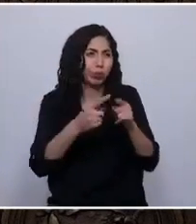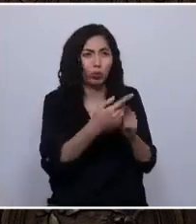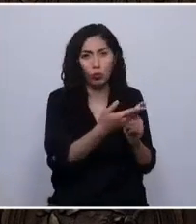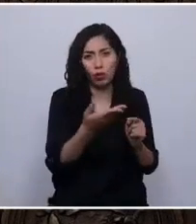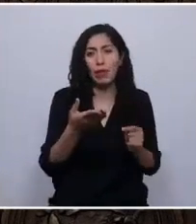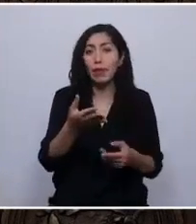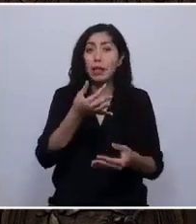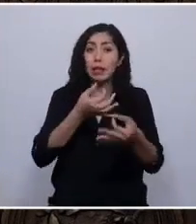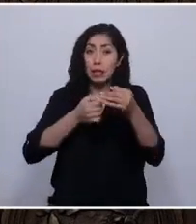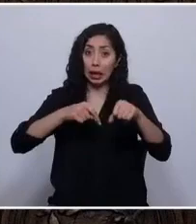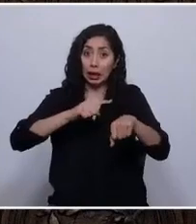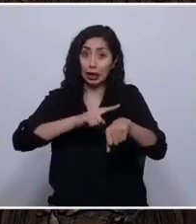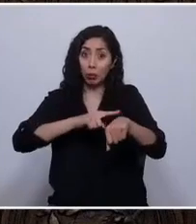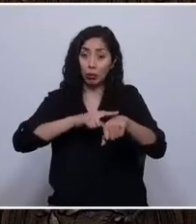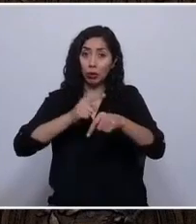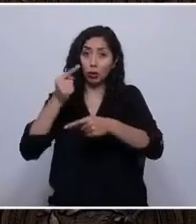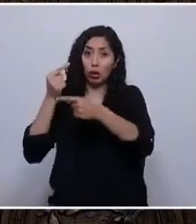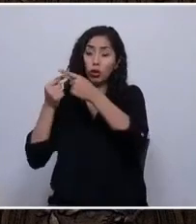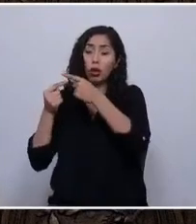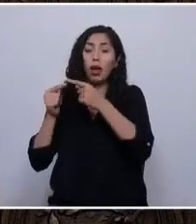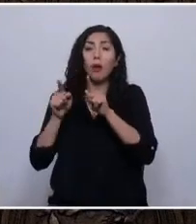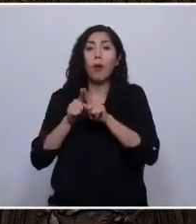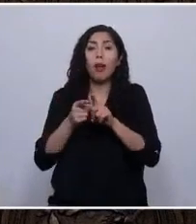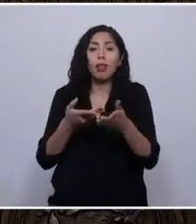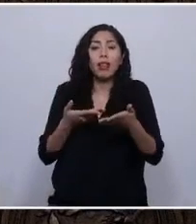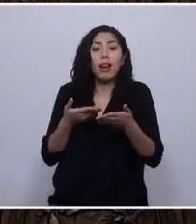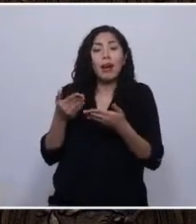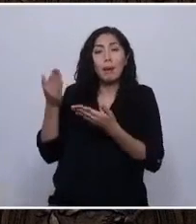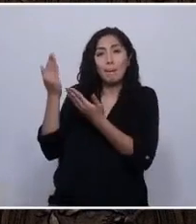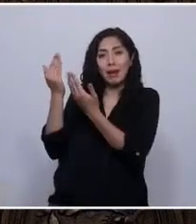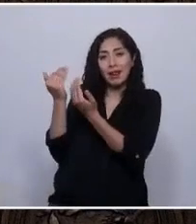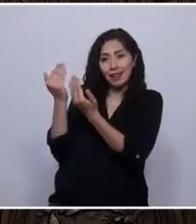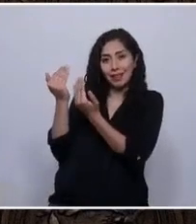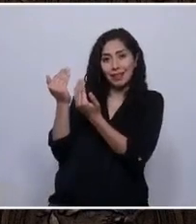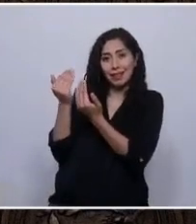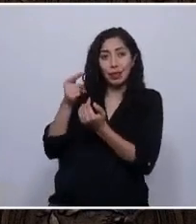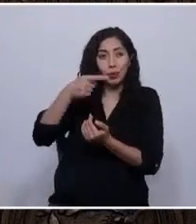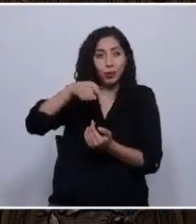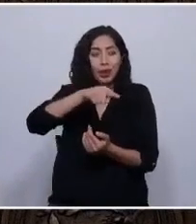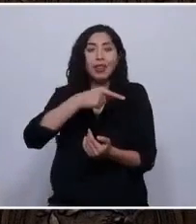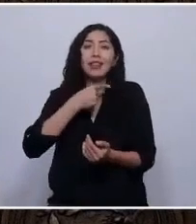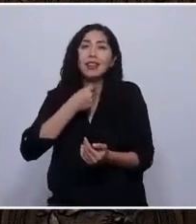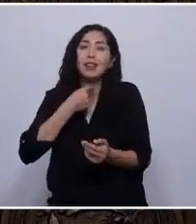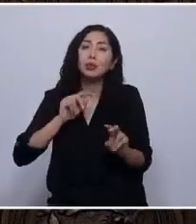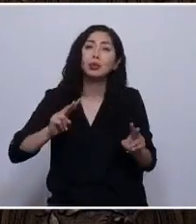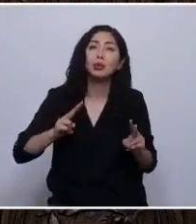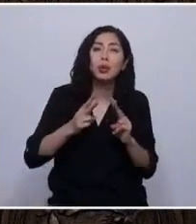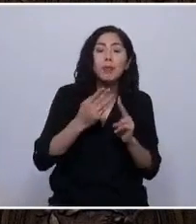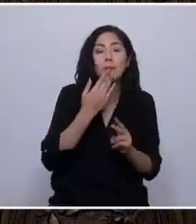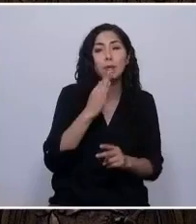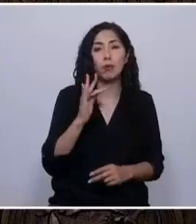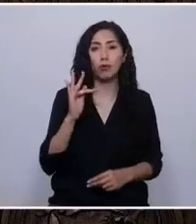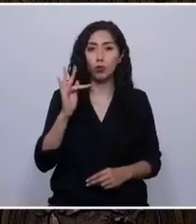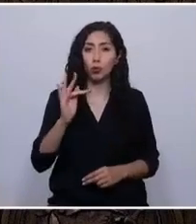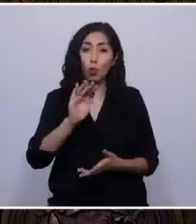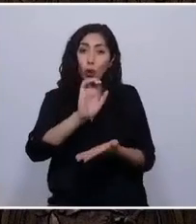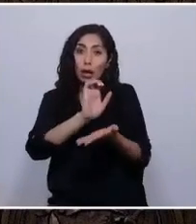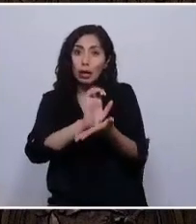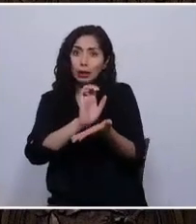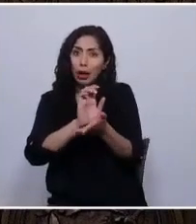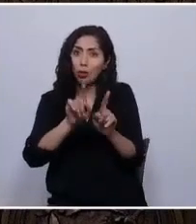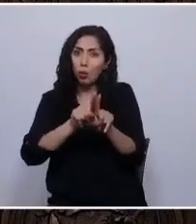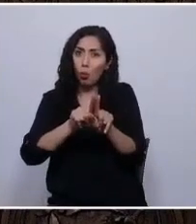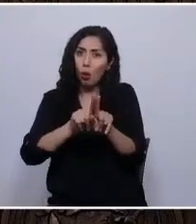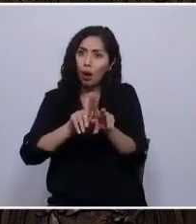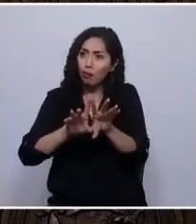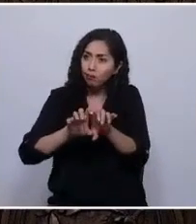este momento histórico les da esperanza, que tienen ganas de construir un mejor futuro con un Estado que sea un aliado, sobre